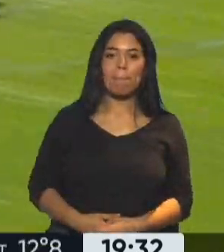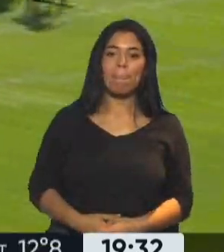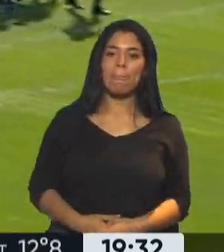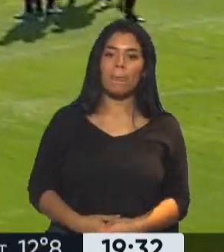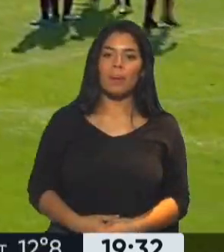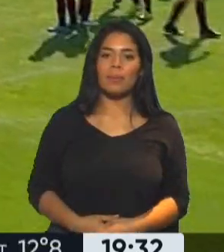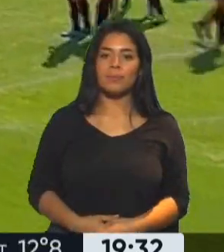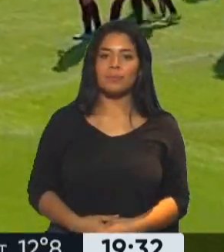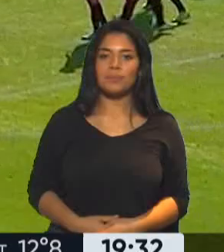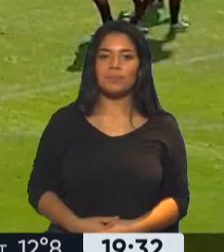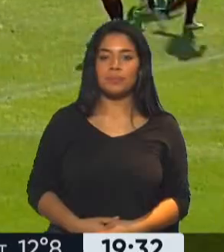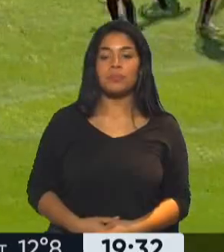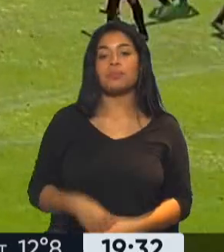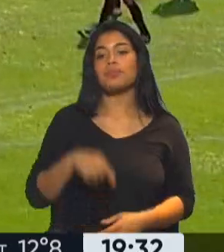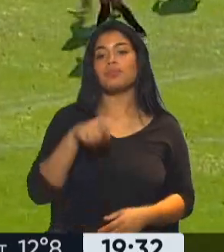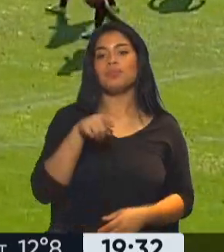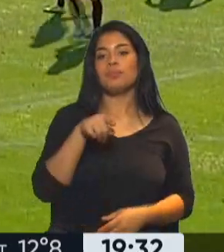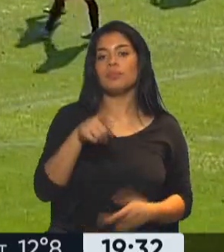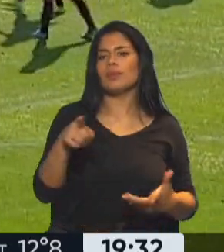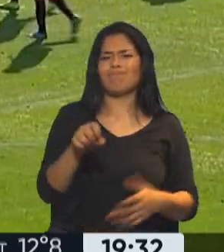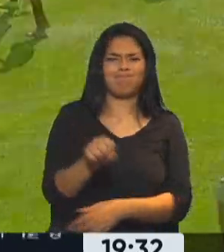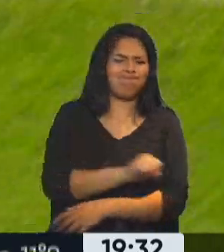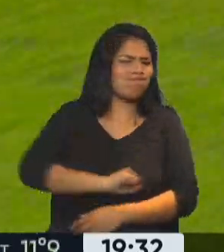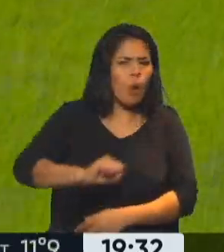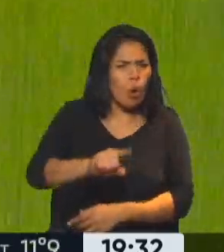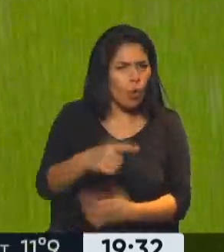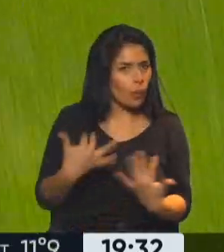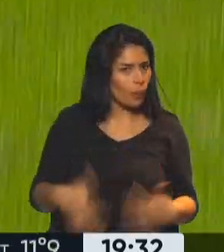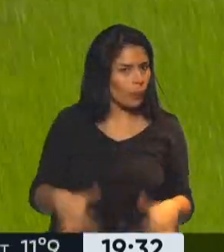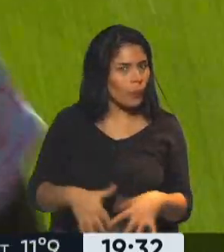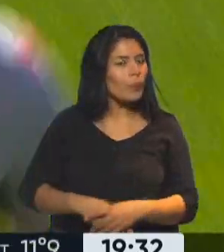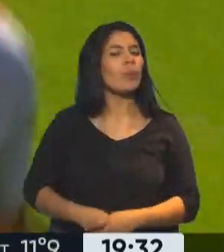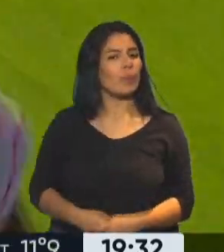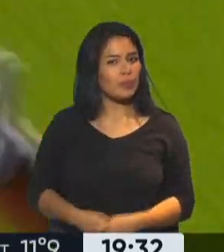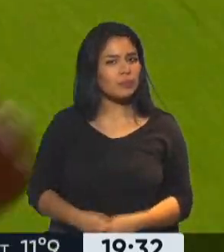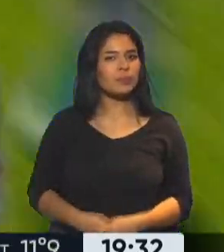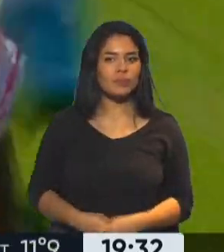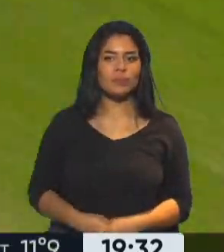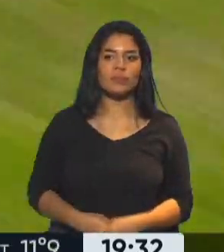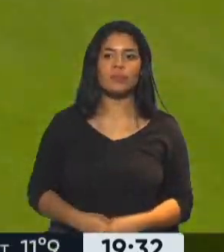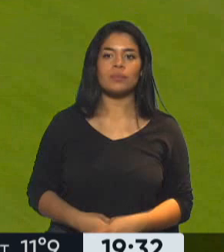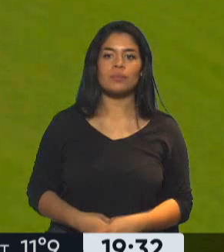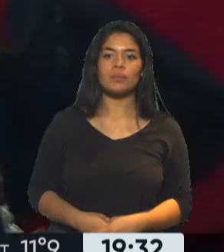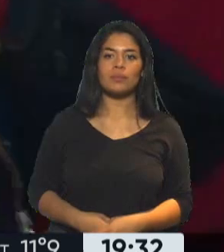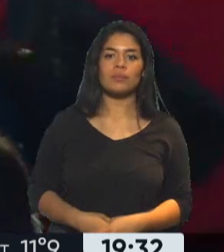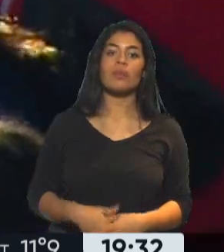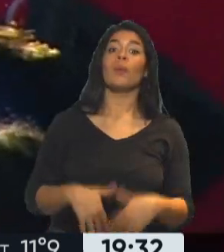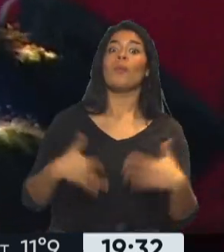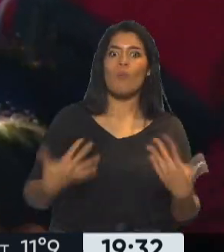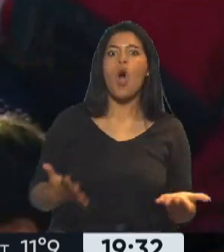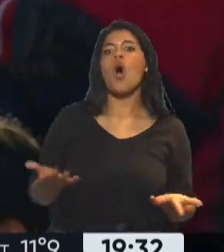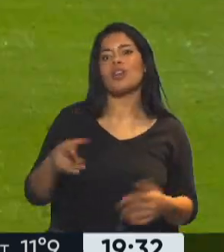Y de esta jugada al tiro libre y un golazo, ¿eh? Un golazo, picó adentro, por eso lo